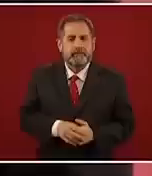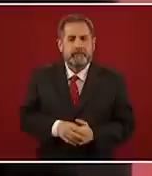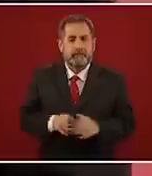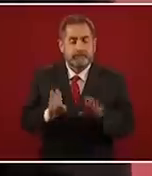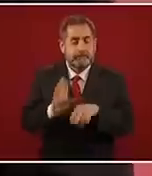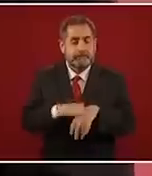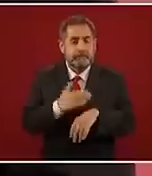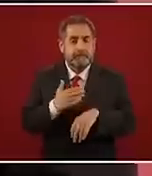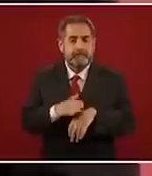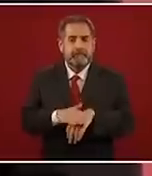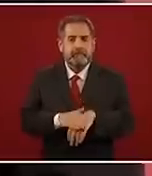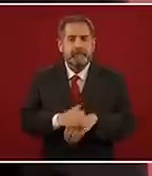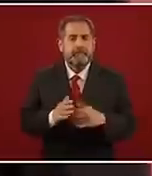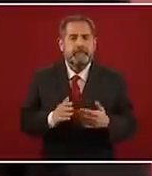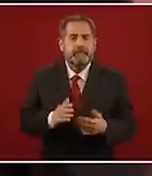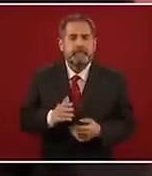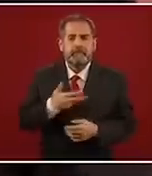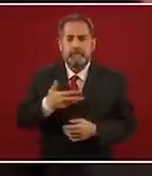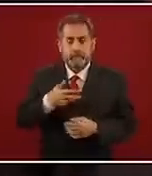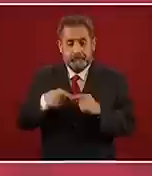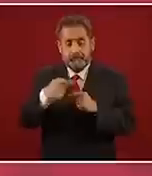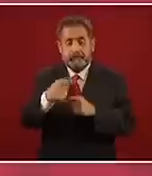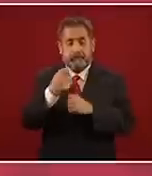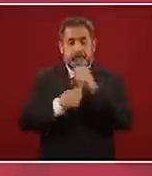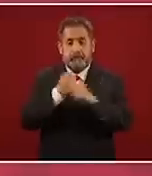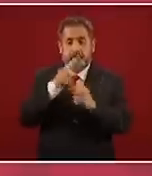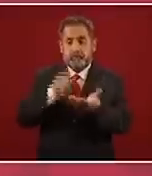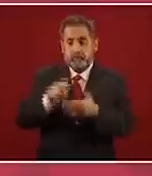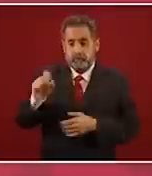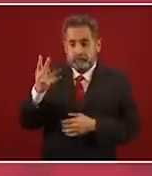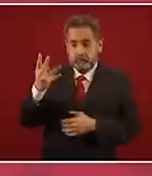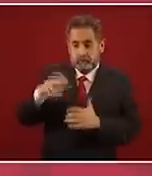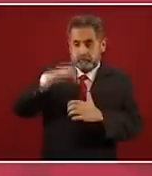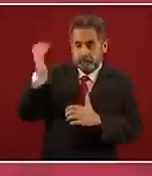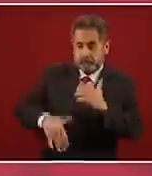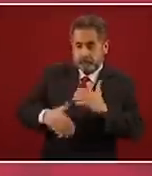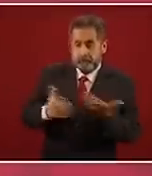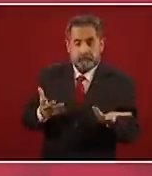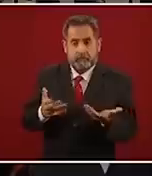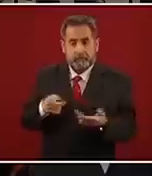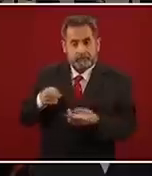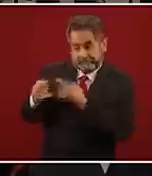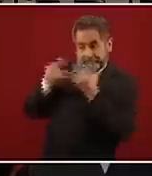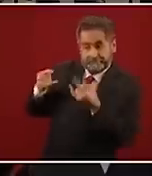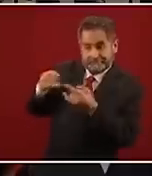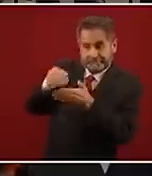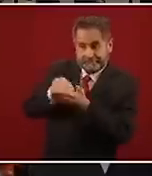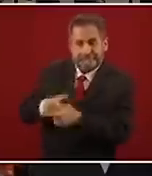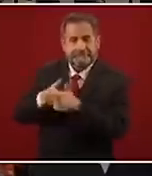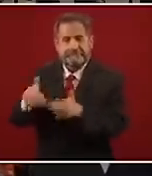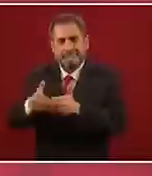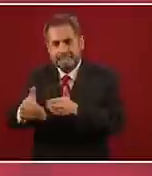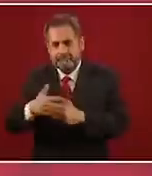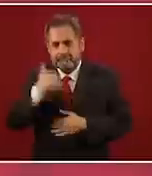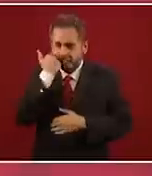Porque yo termino en el 24, pero a lo mejor esta historia no concluye. Entonces,